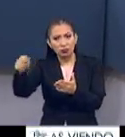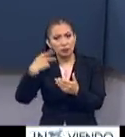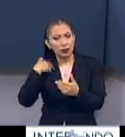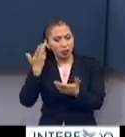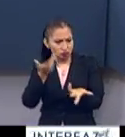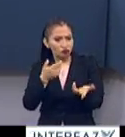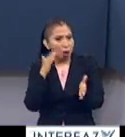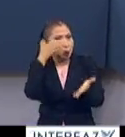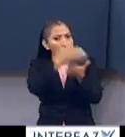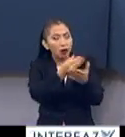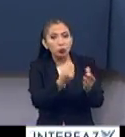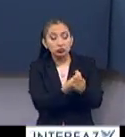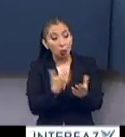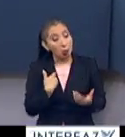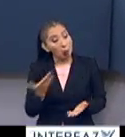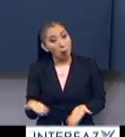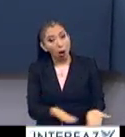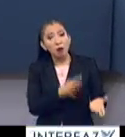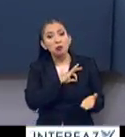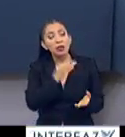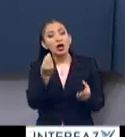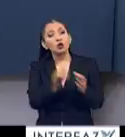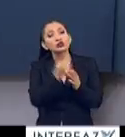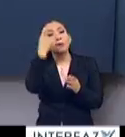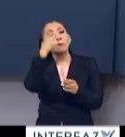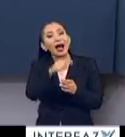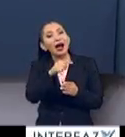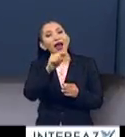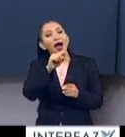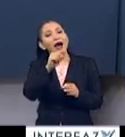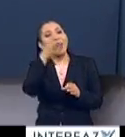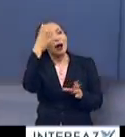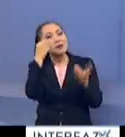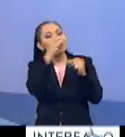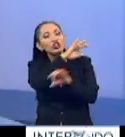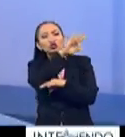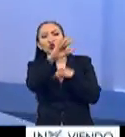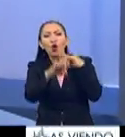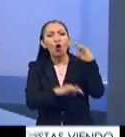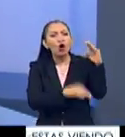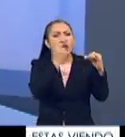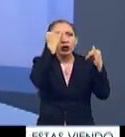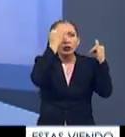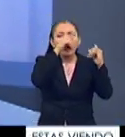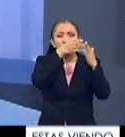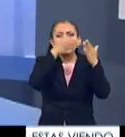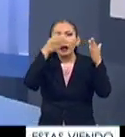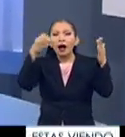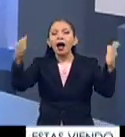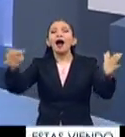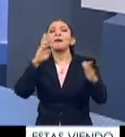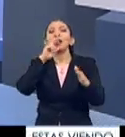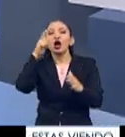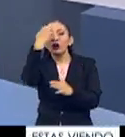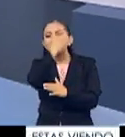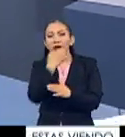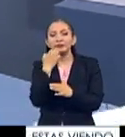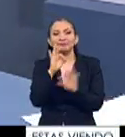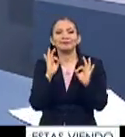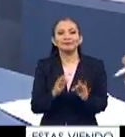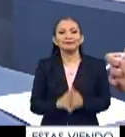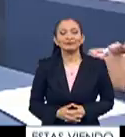en la academia, y pueden entrar a este curso para tener toda esta idea y mucho mejores técnicas de evaluación.